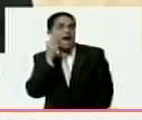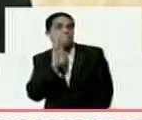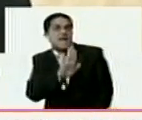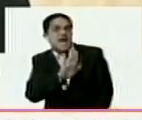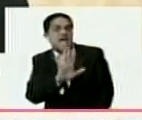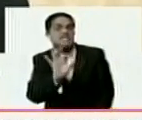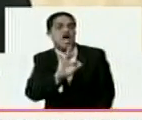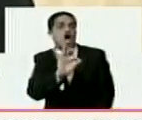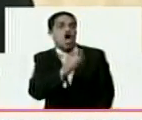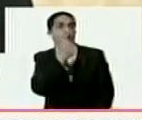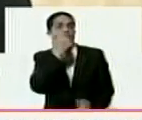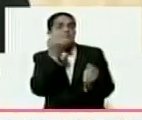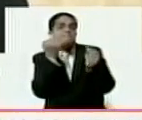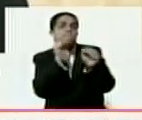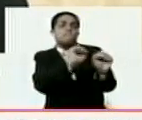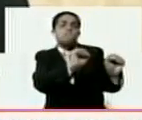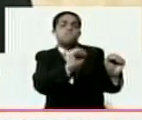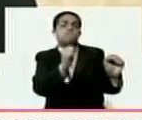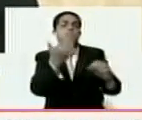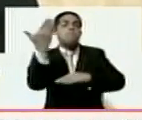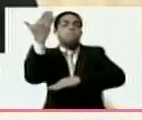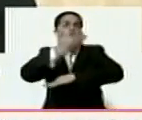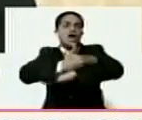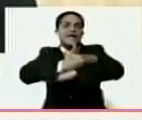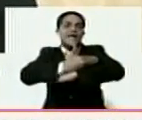un bloqueo naval, que es un acto de fuerza,